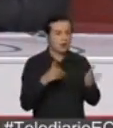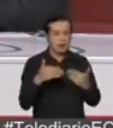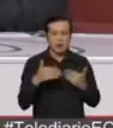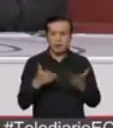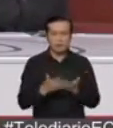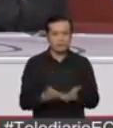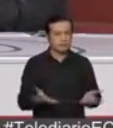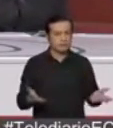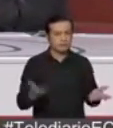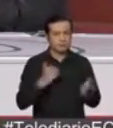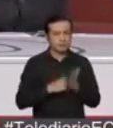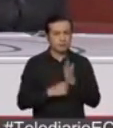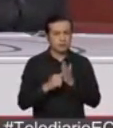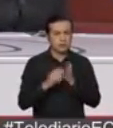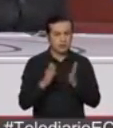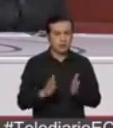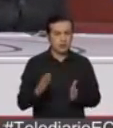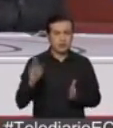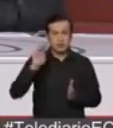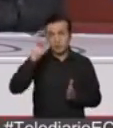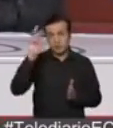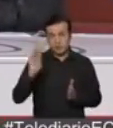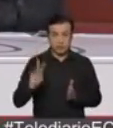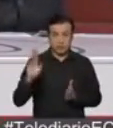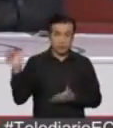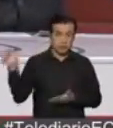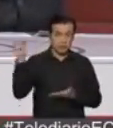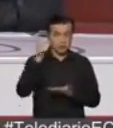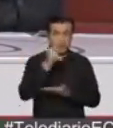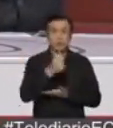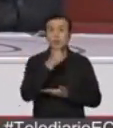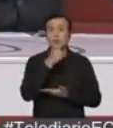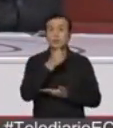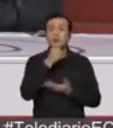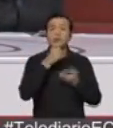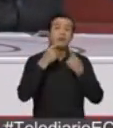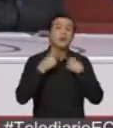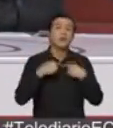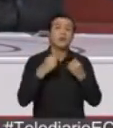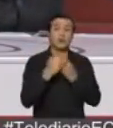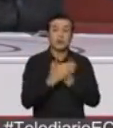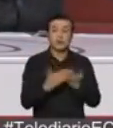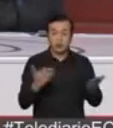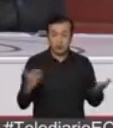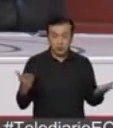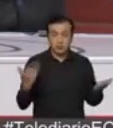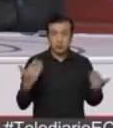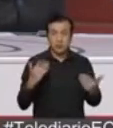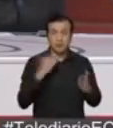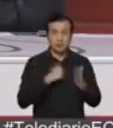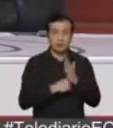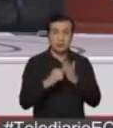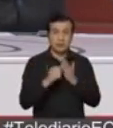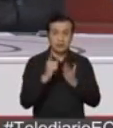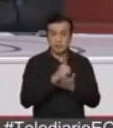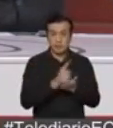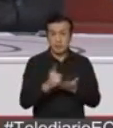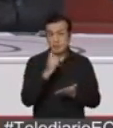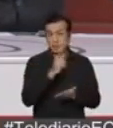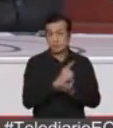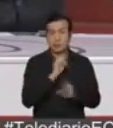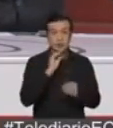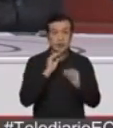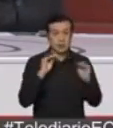De acuerdo al ministro de Salud, a quien lo tuvimos en una rueda de prensa con nosotros en el ministerio la semana anterior,